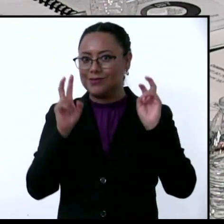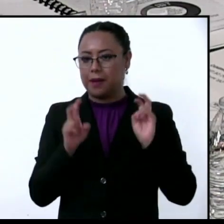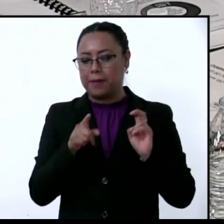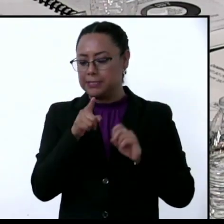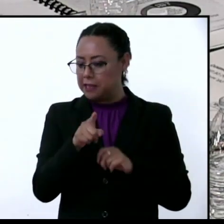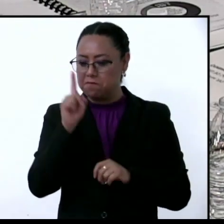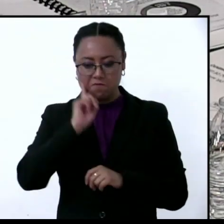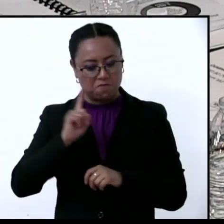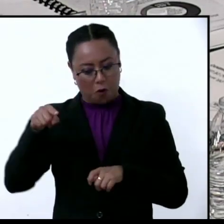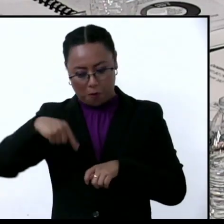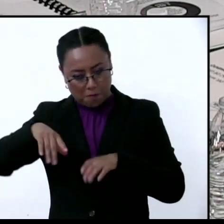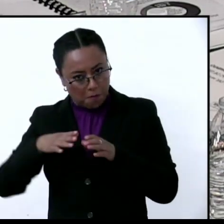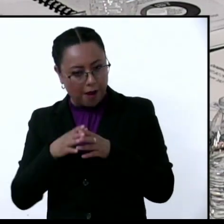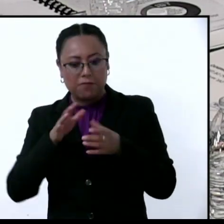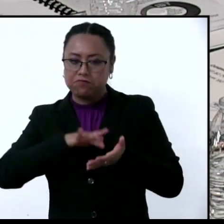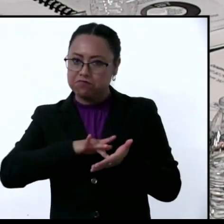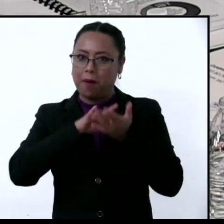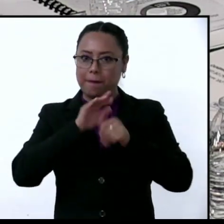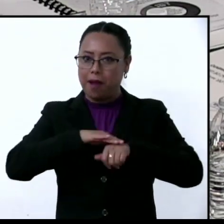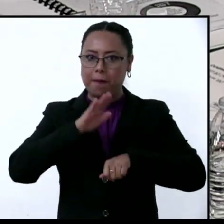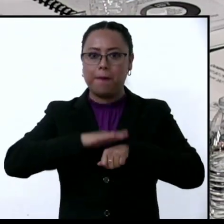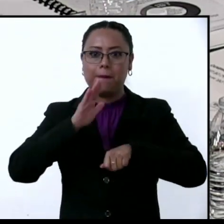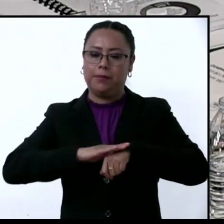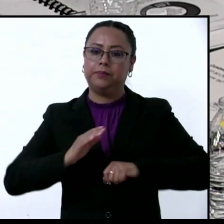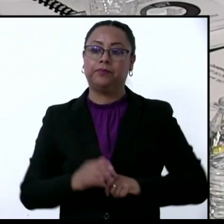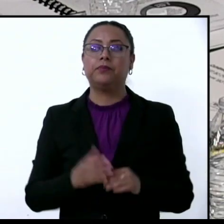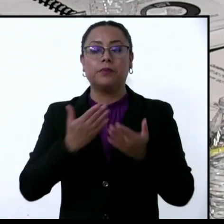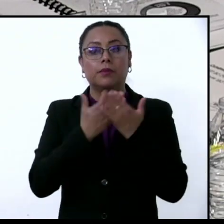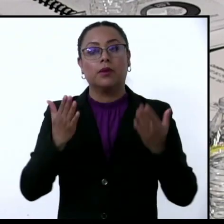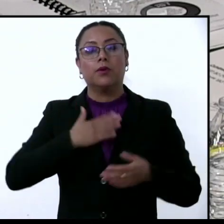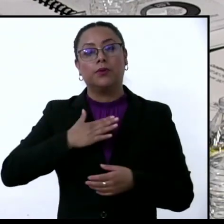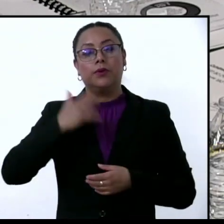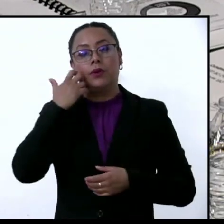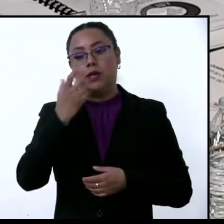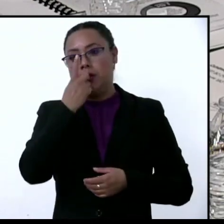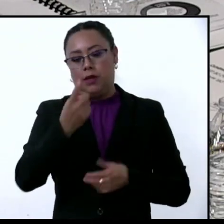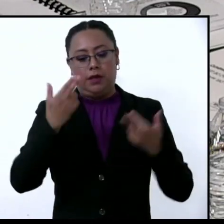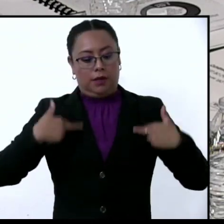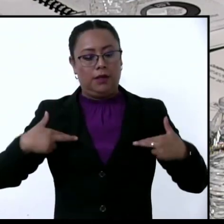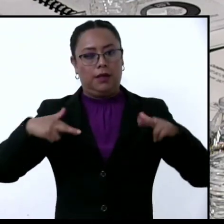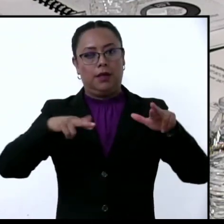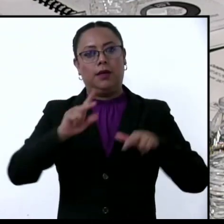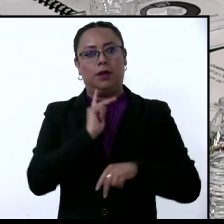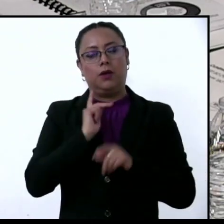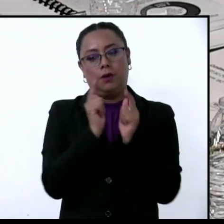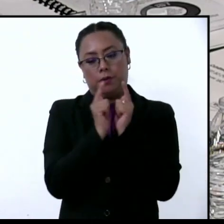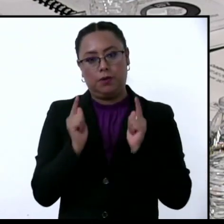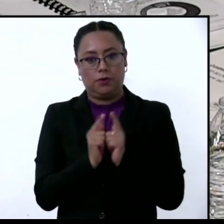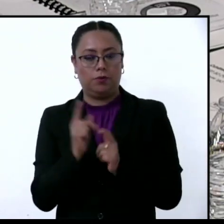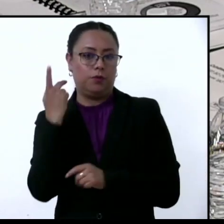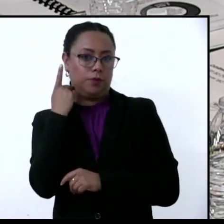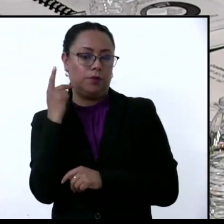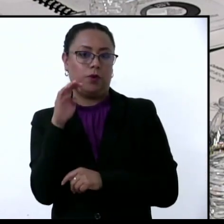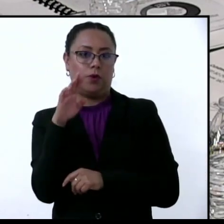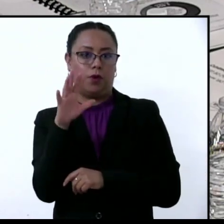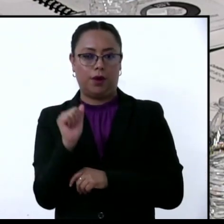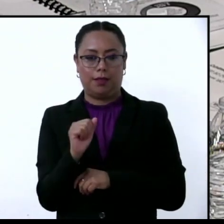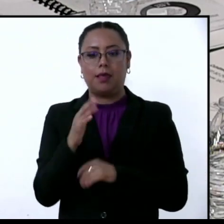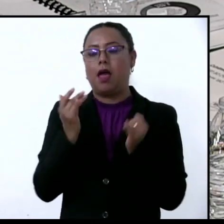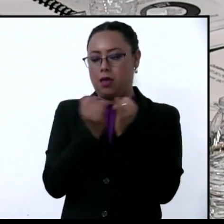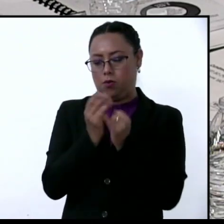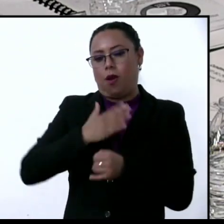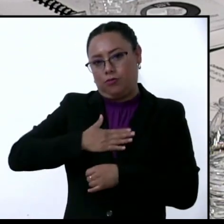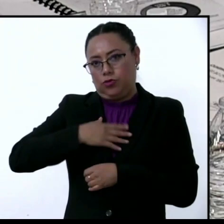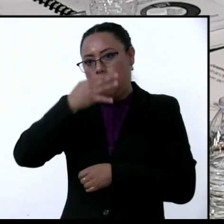Quisiera también decir que a nombre de mi grupo parlamentario y a nombre propio le quiero extender